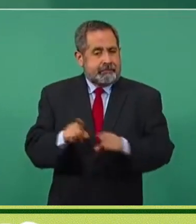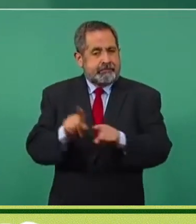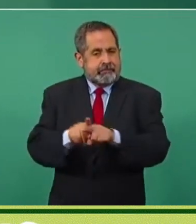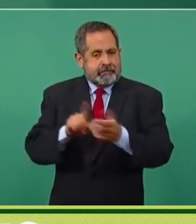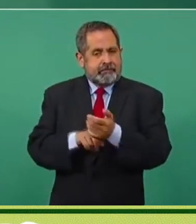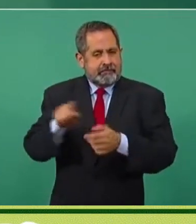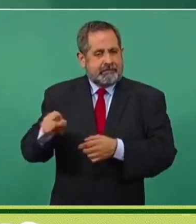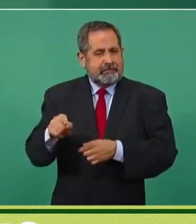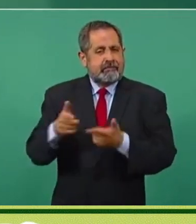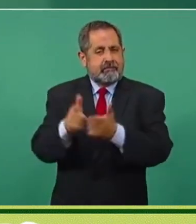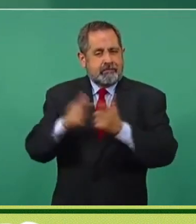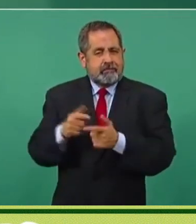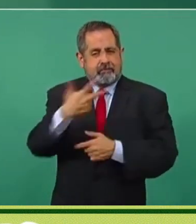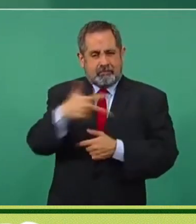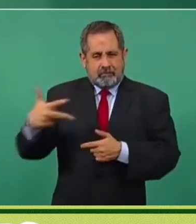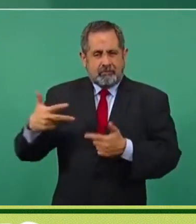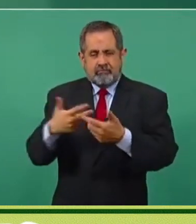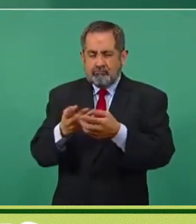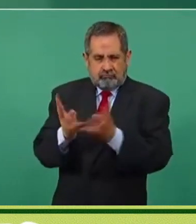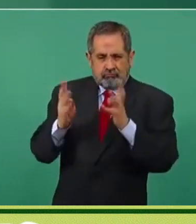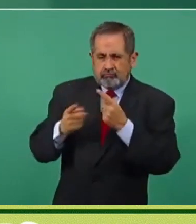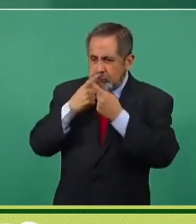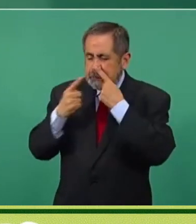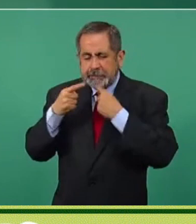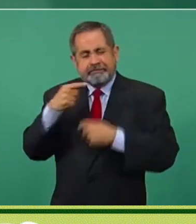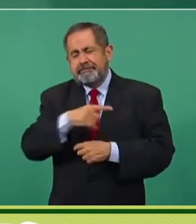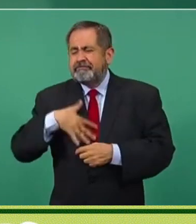Así, pero a ver, ¿qué es la corrupción?